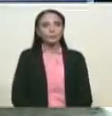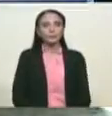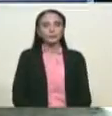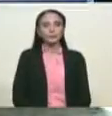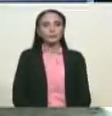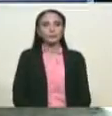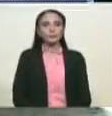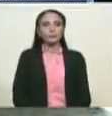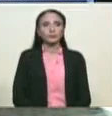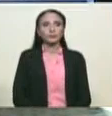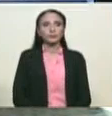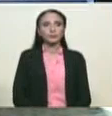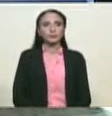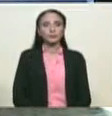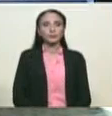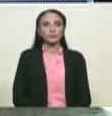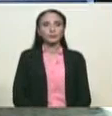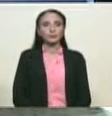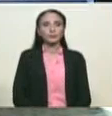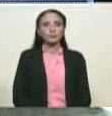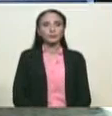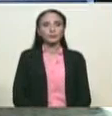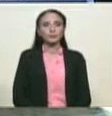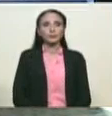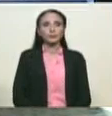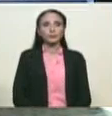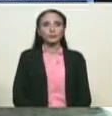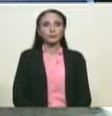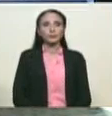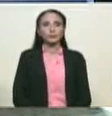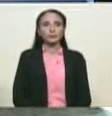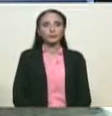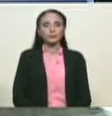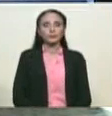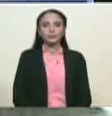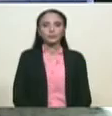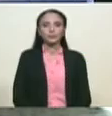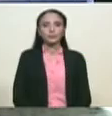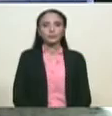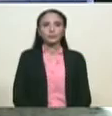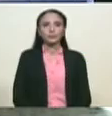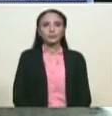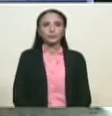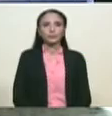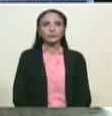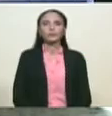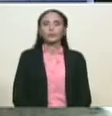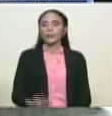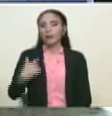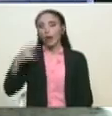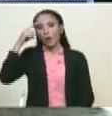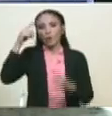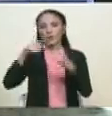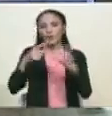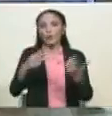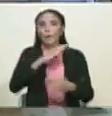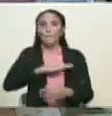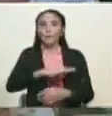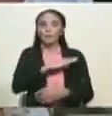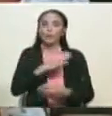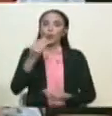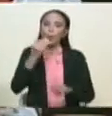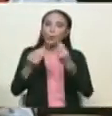mesas de precios acordados. la micromisión Alimentos